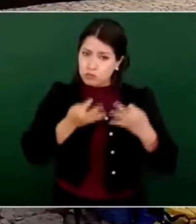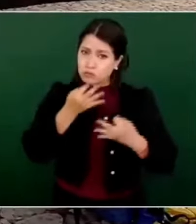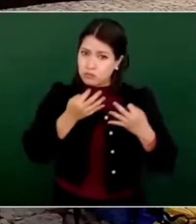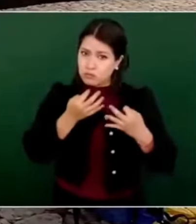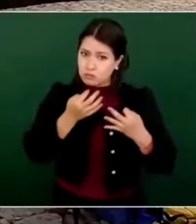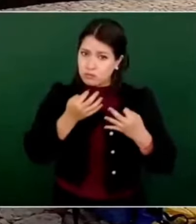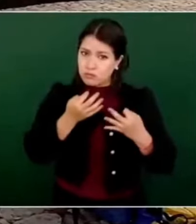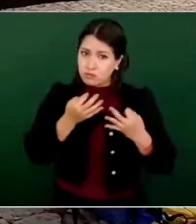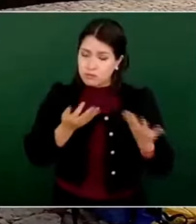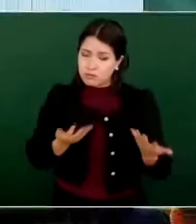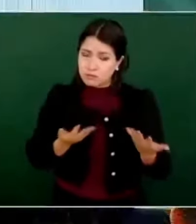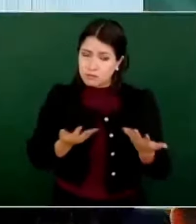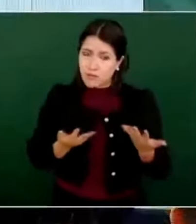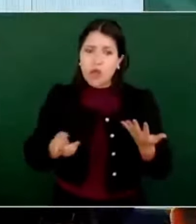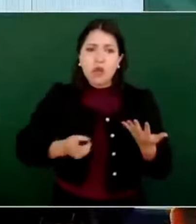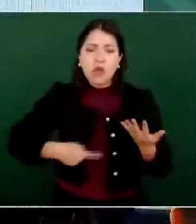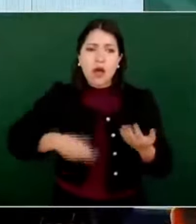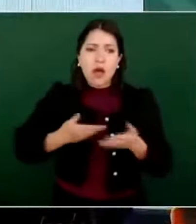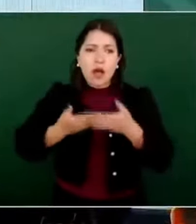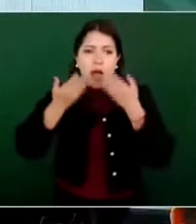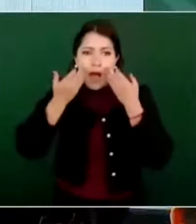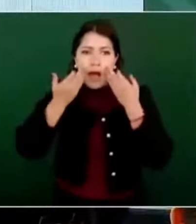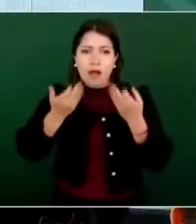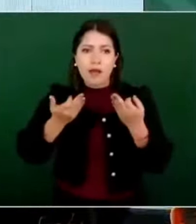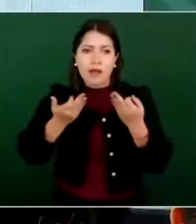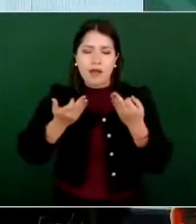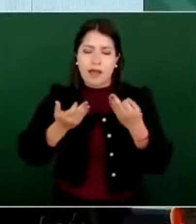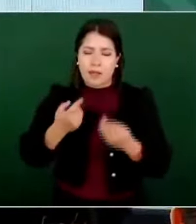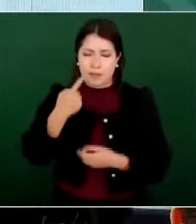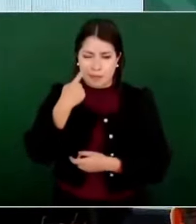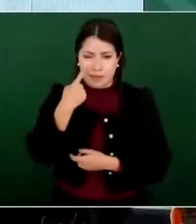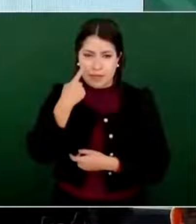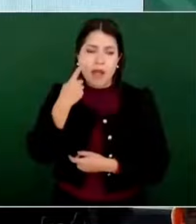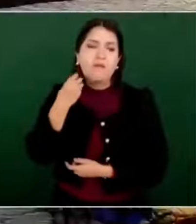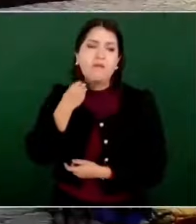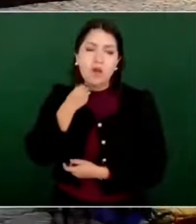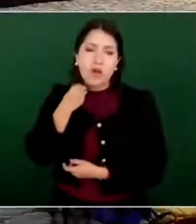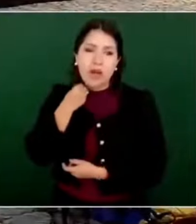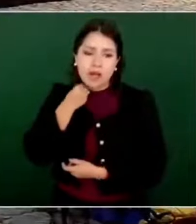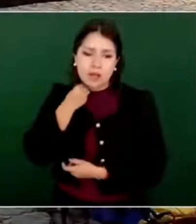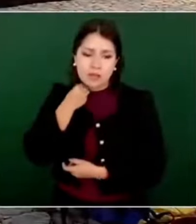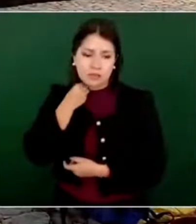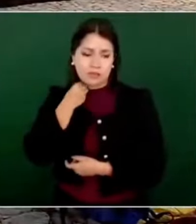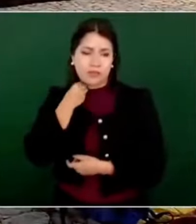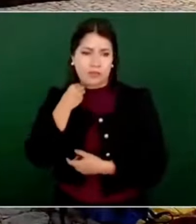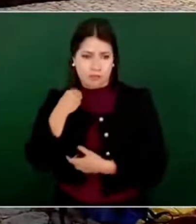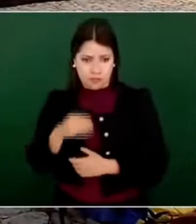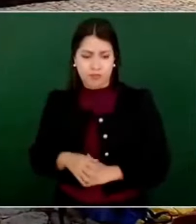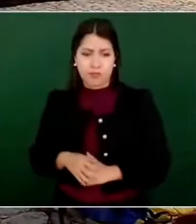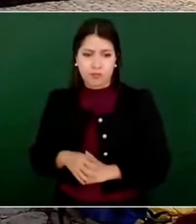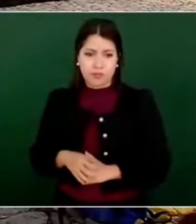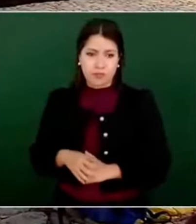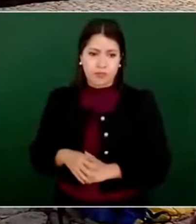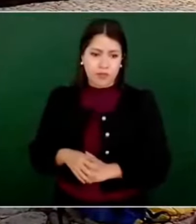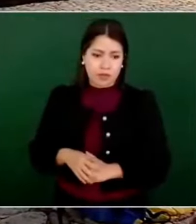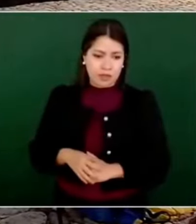Entonces estamos viendo esto Ah el abogado que está